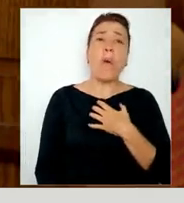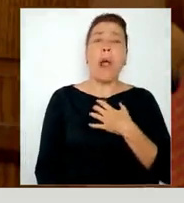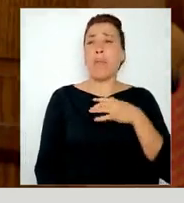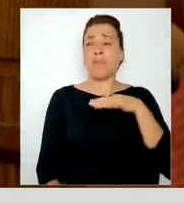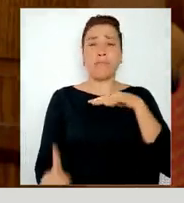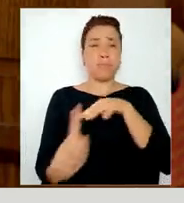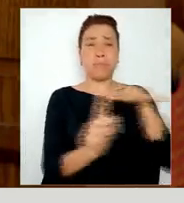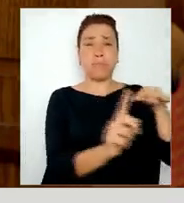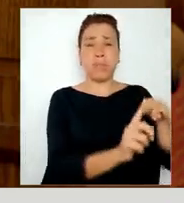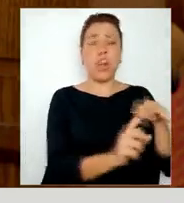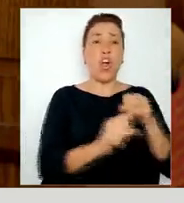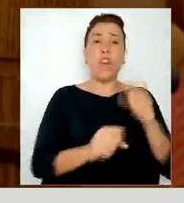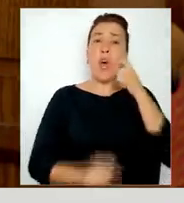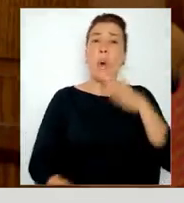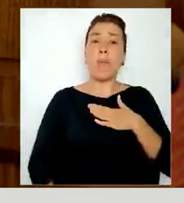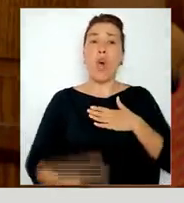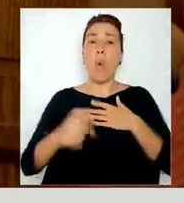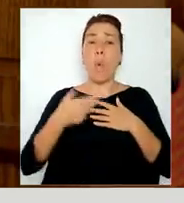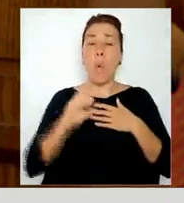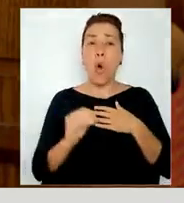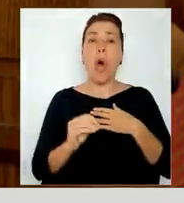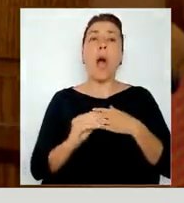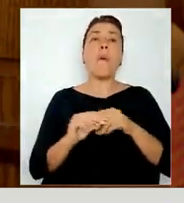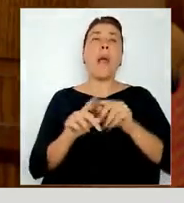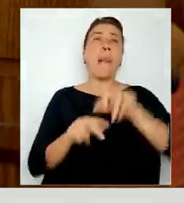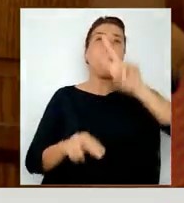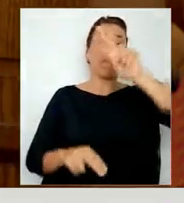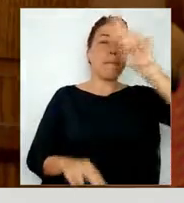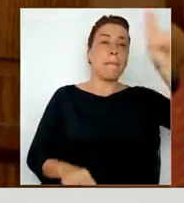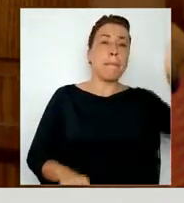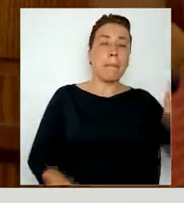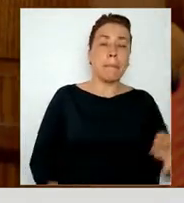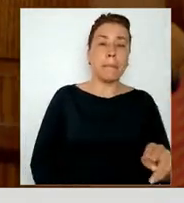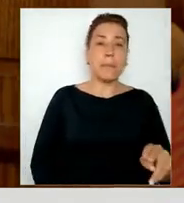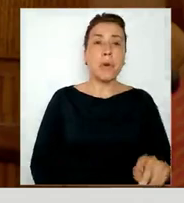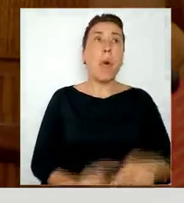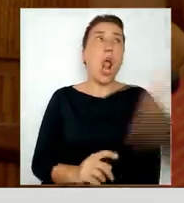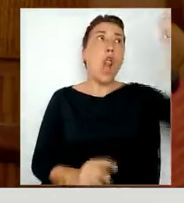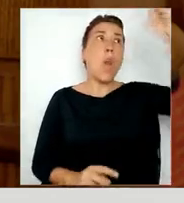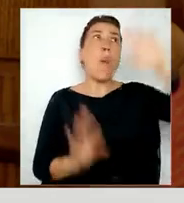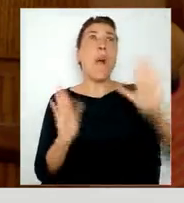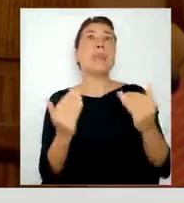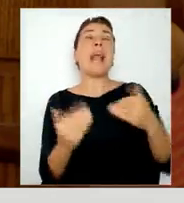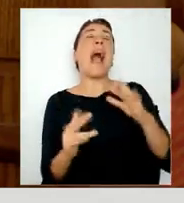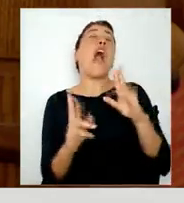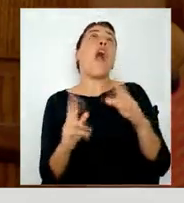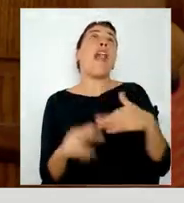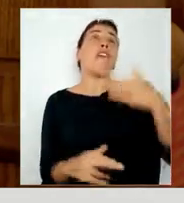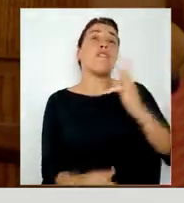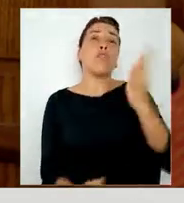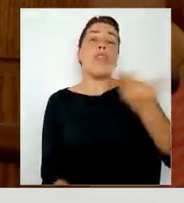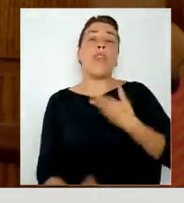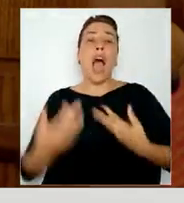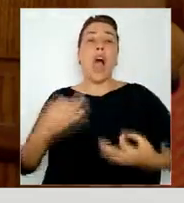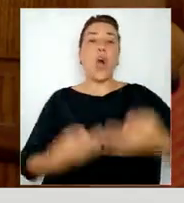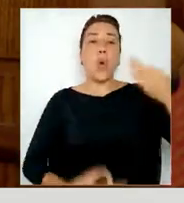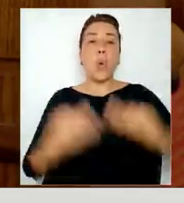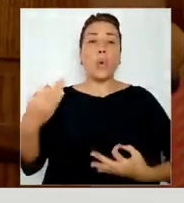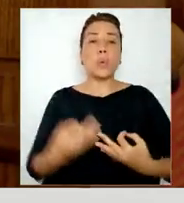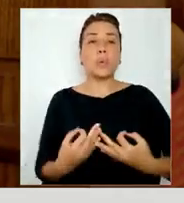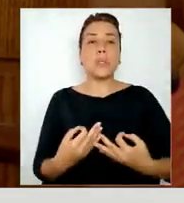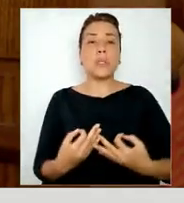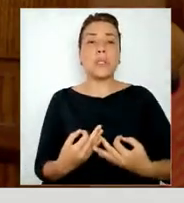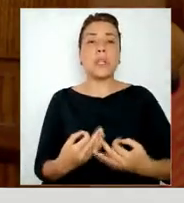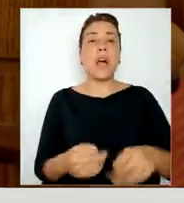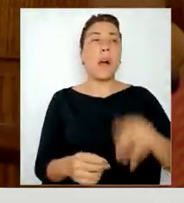entre la tela de su venda y con la luz de Esperanza que algún día habría justicia se grabó el rostro de los torturadores del lugar